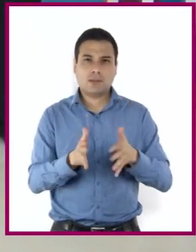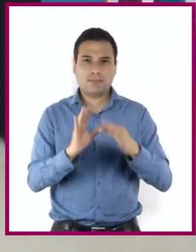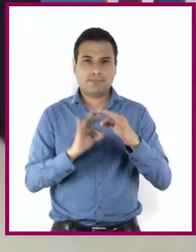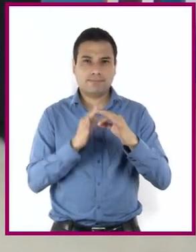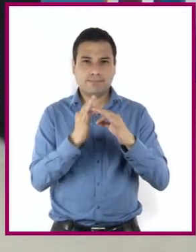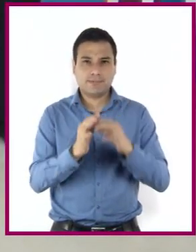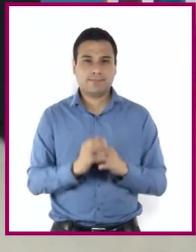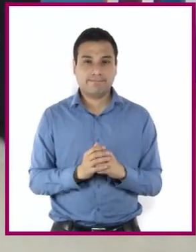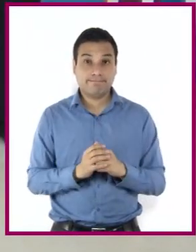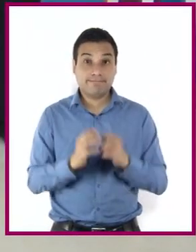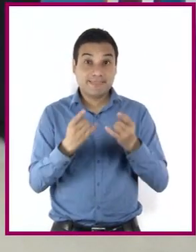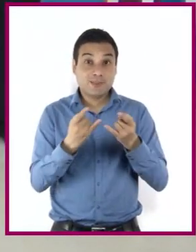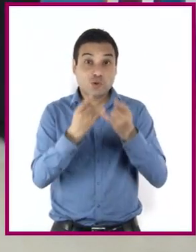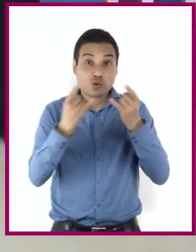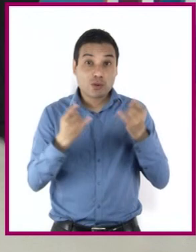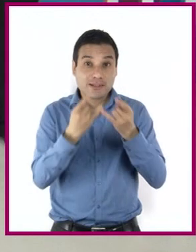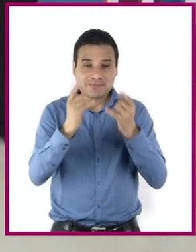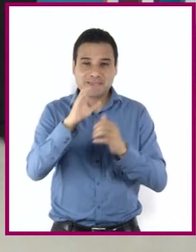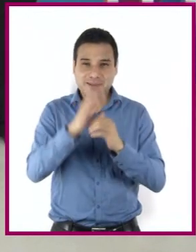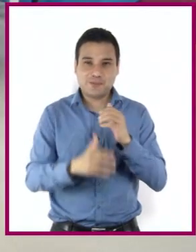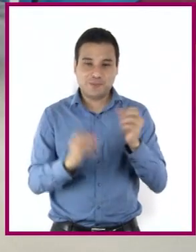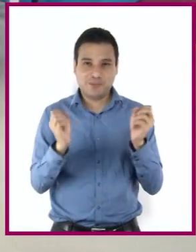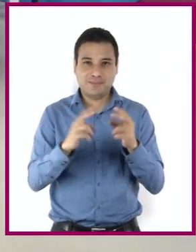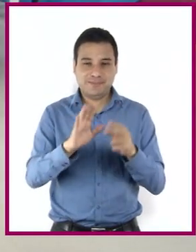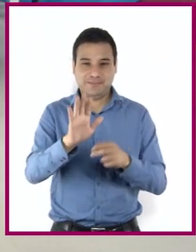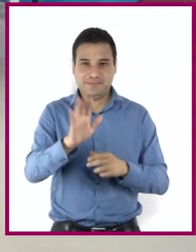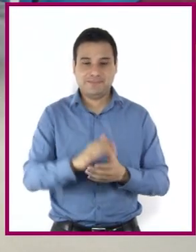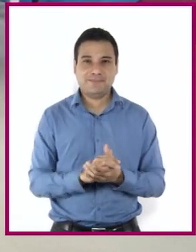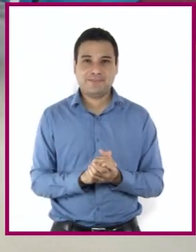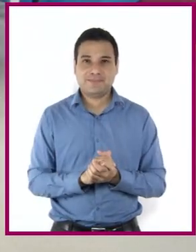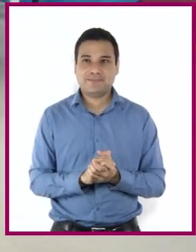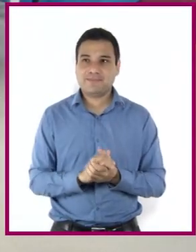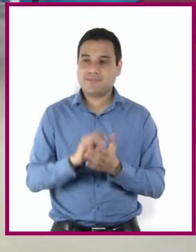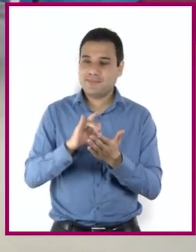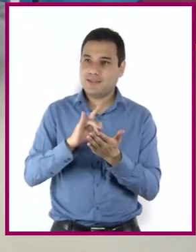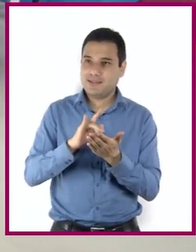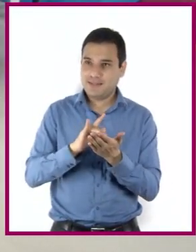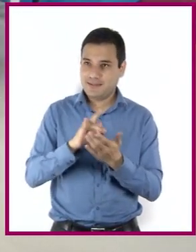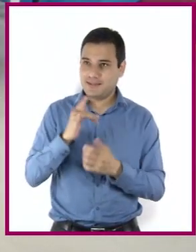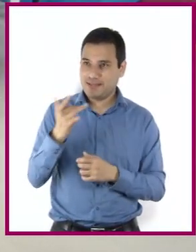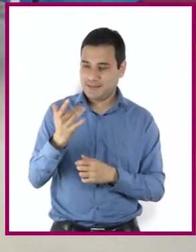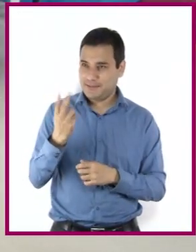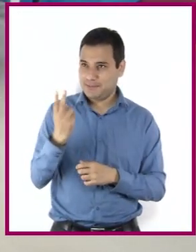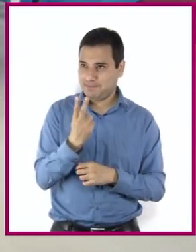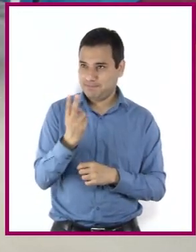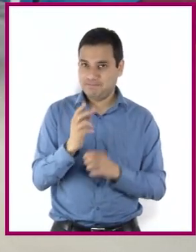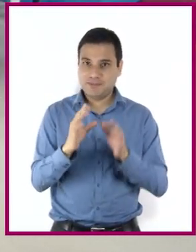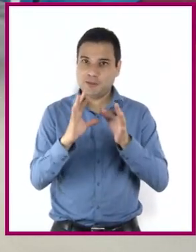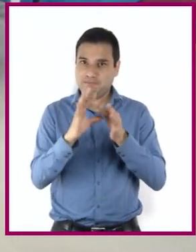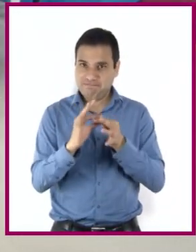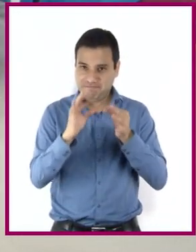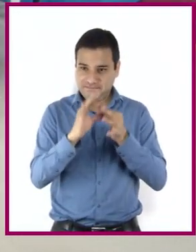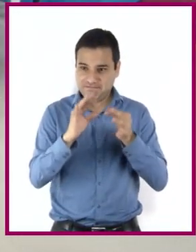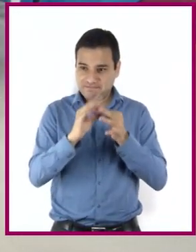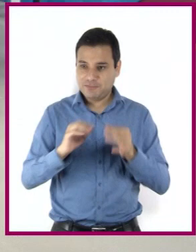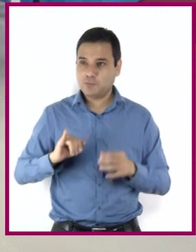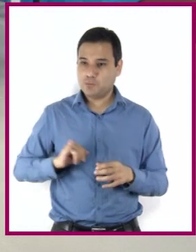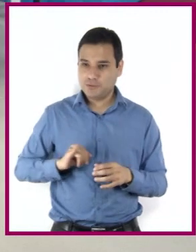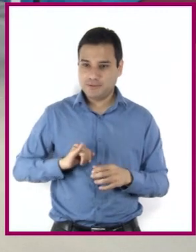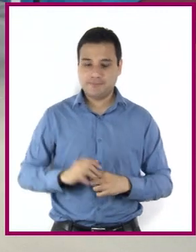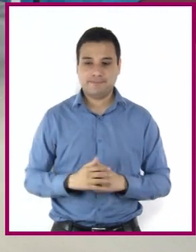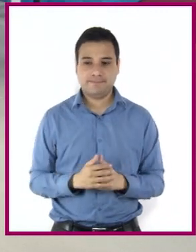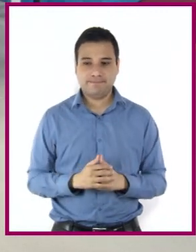por hoy, compañeros. Volvemos con ustedes. Nuevamente, muchas gracias, Mercedes y Hugo, por esta información tan